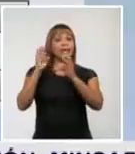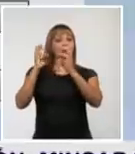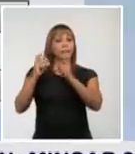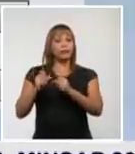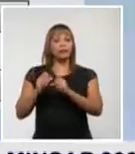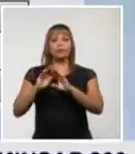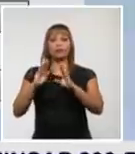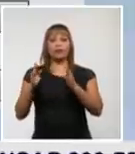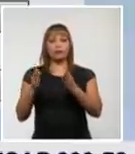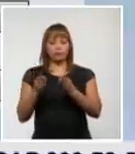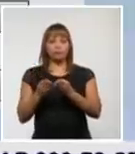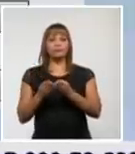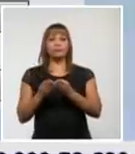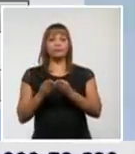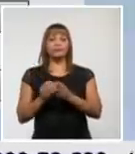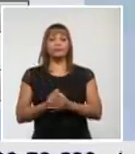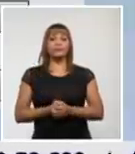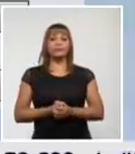tienen casos de COVID.